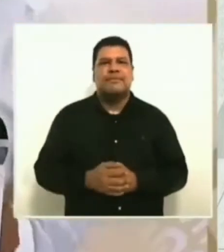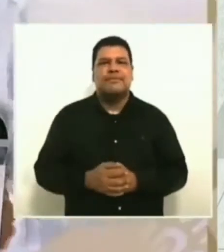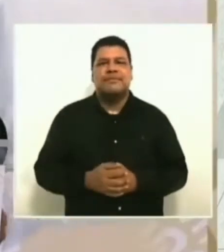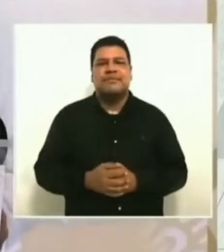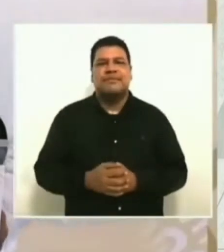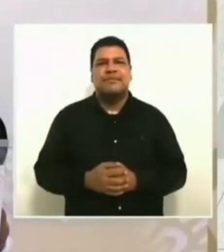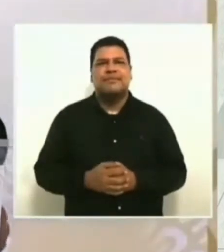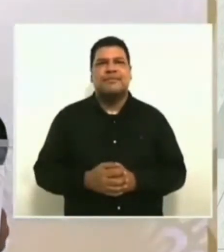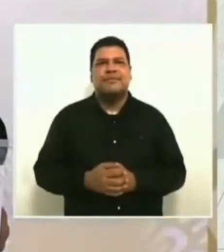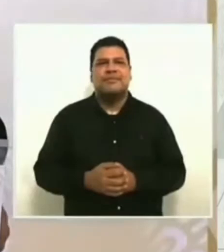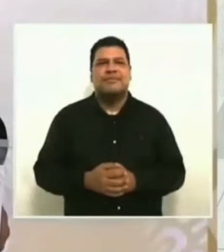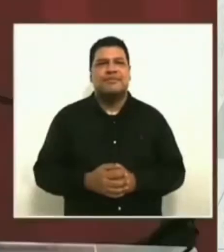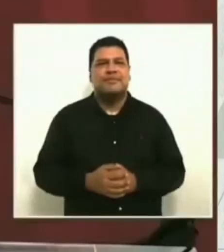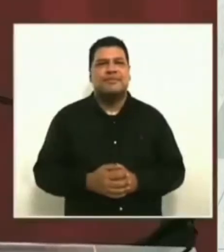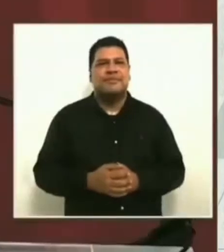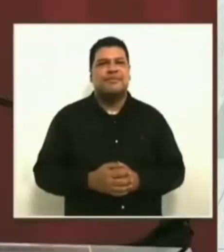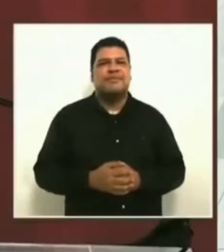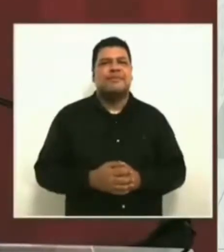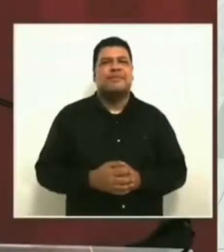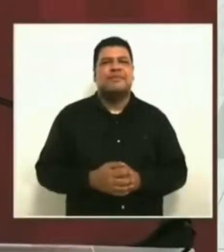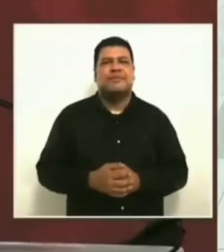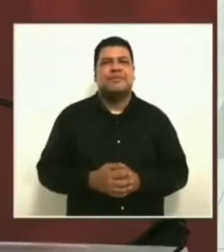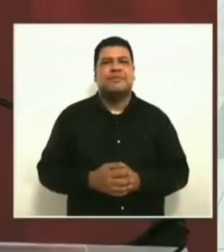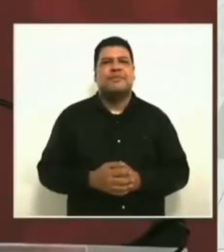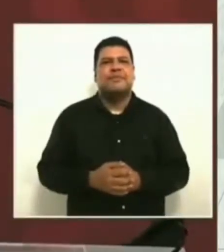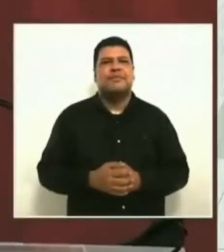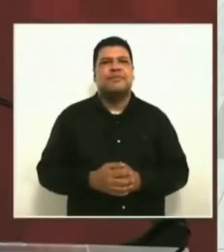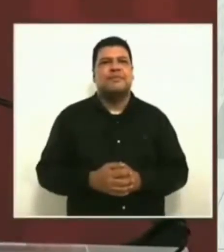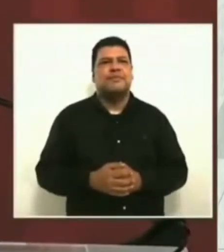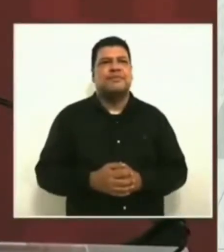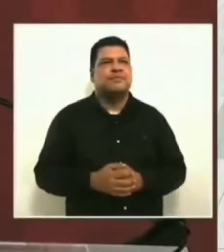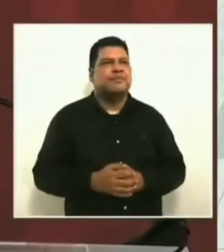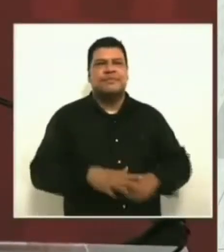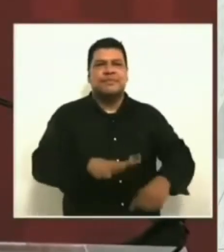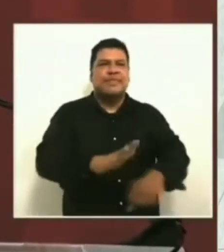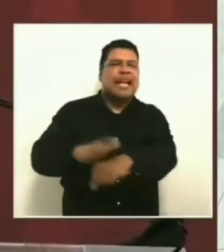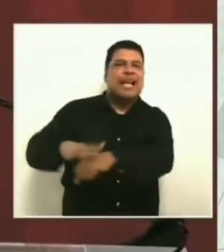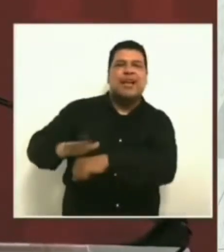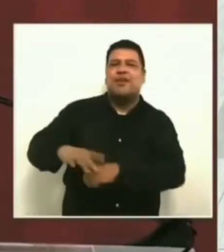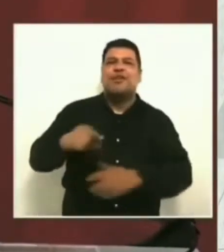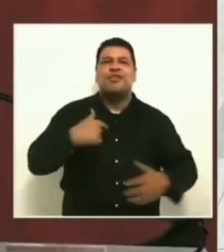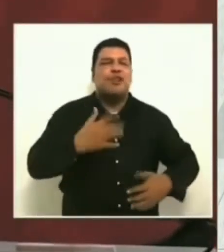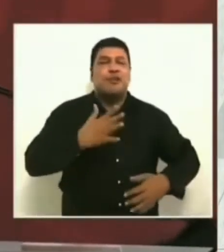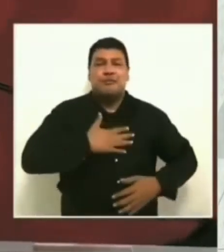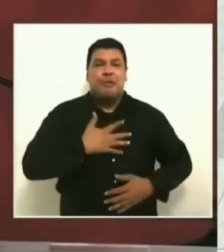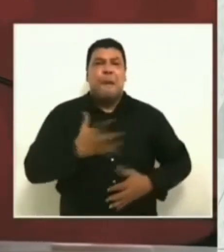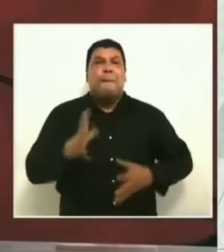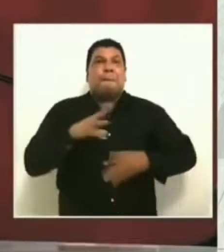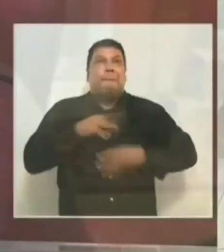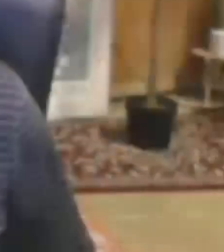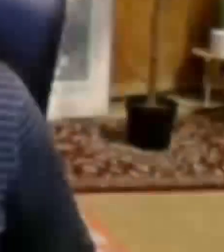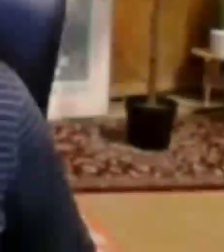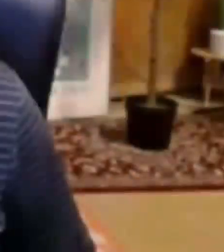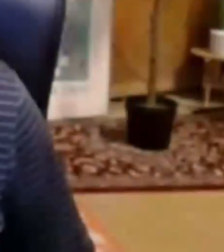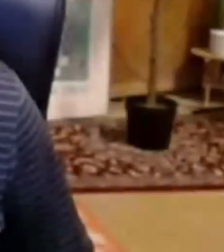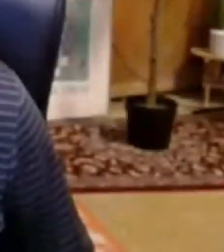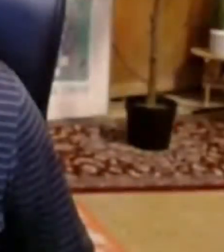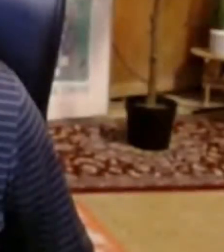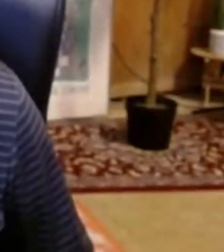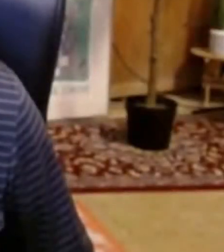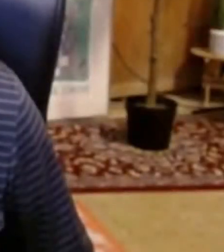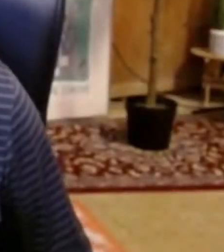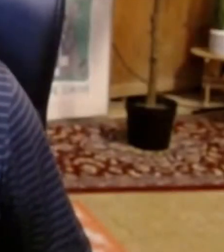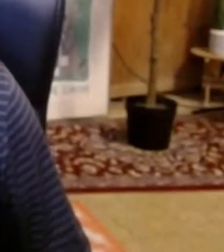tipo de planteamientos. Nosotros esperamos que así sea. Yo le quiero recordar que quien sin censura, bueno, pues nadie tiene cheque en